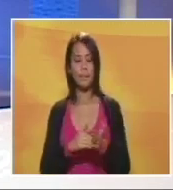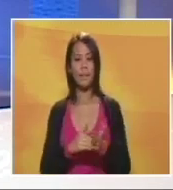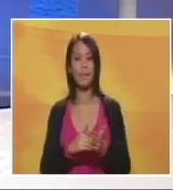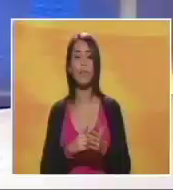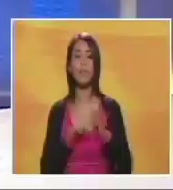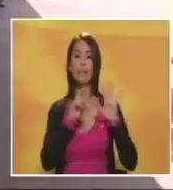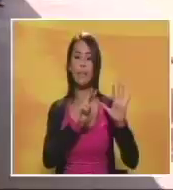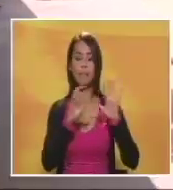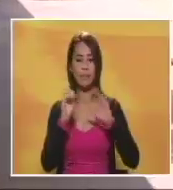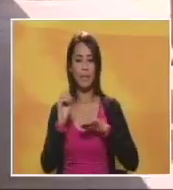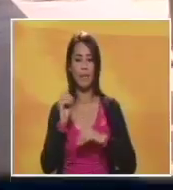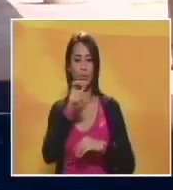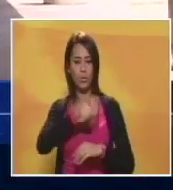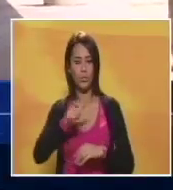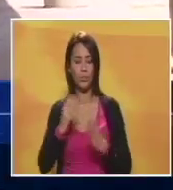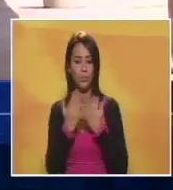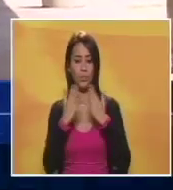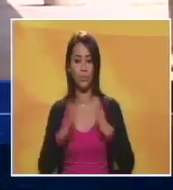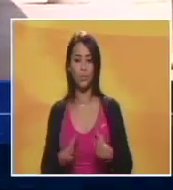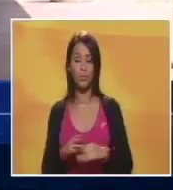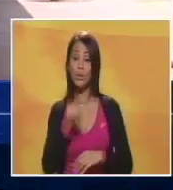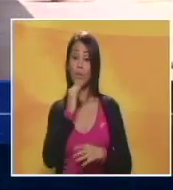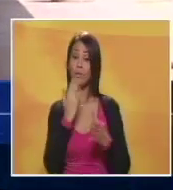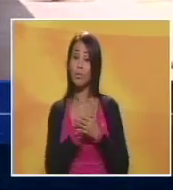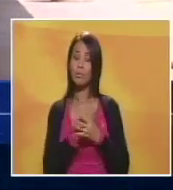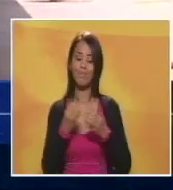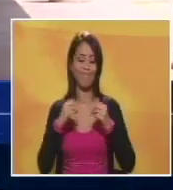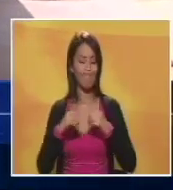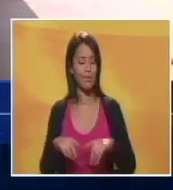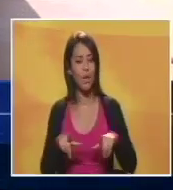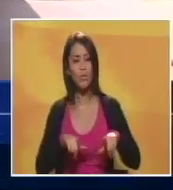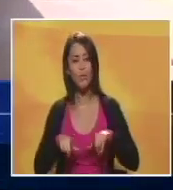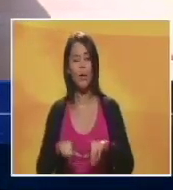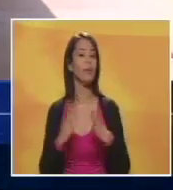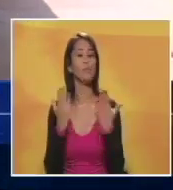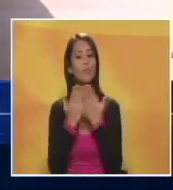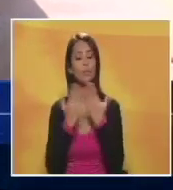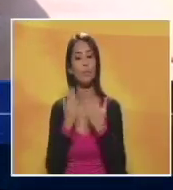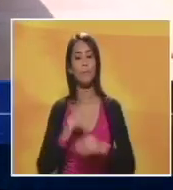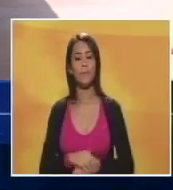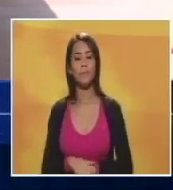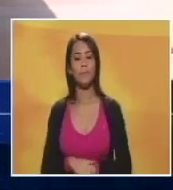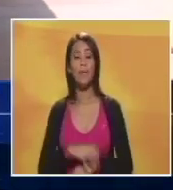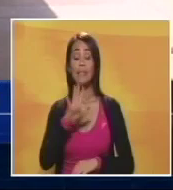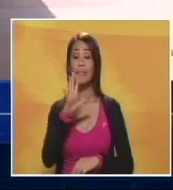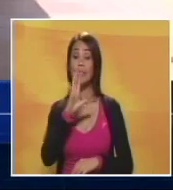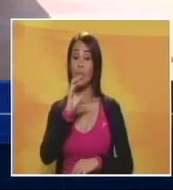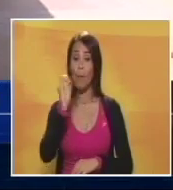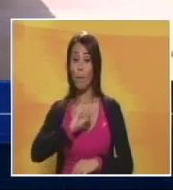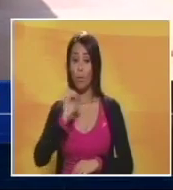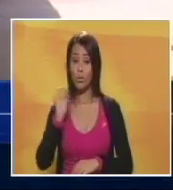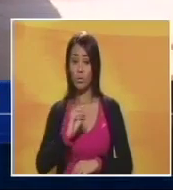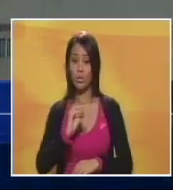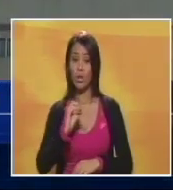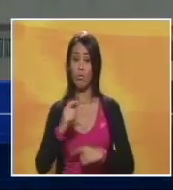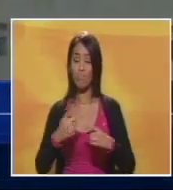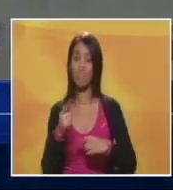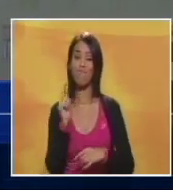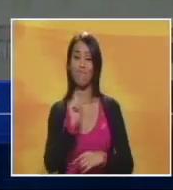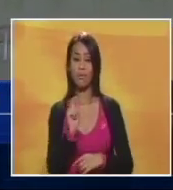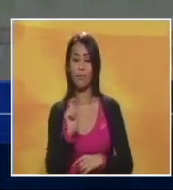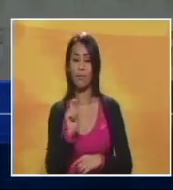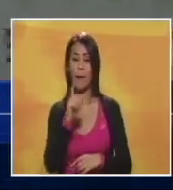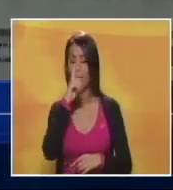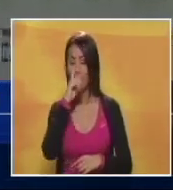estudiantes. El informe explica que la variación en el abandono de las aulas es de aproximadamente 5% interanual, porcentaje que